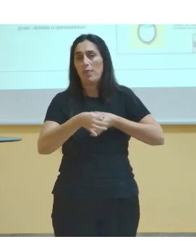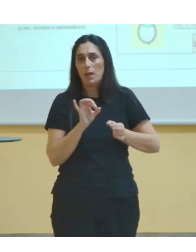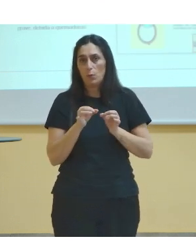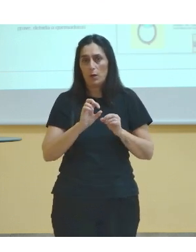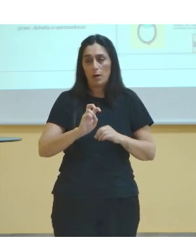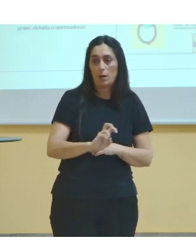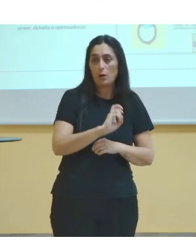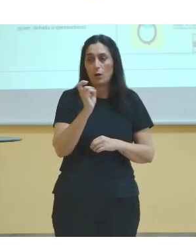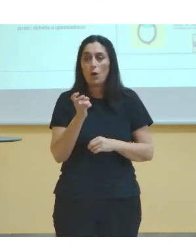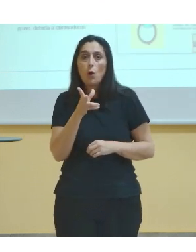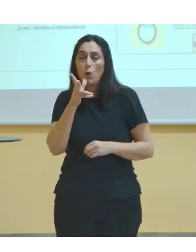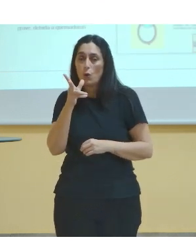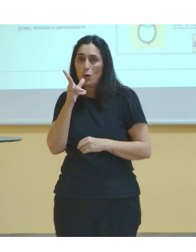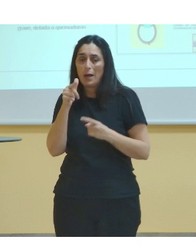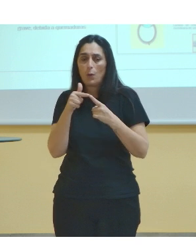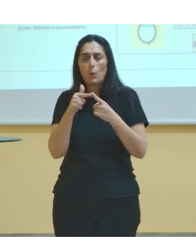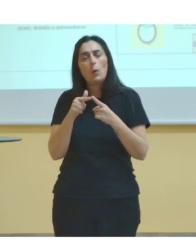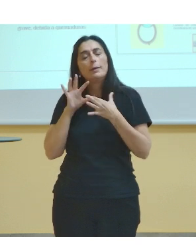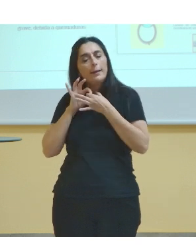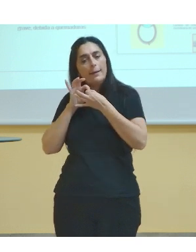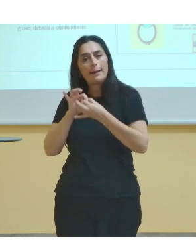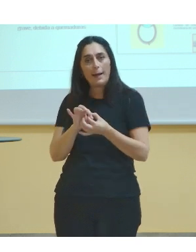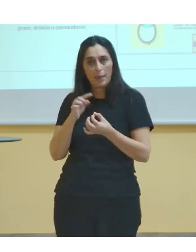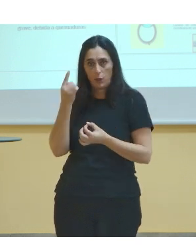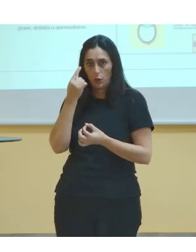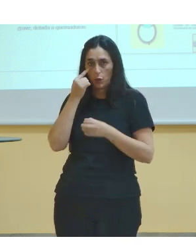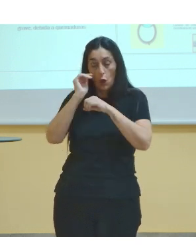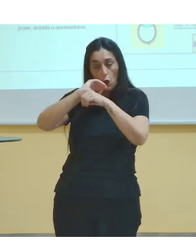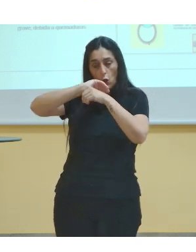CLAR, que es para un tema corneal,